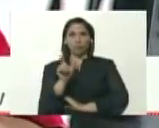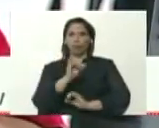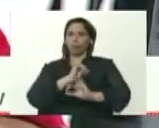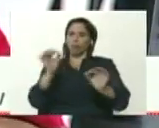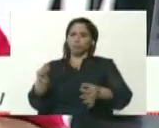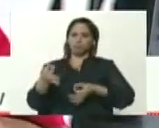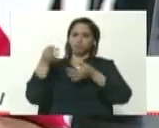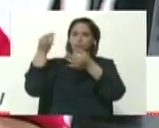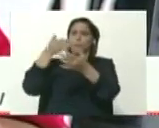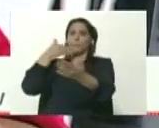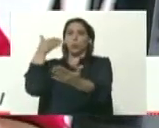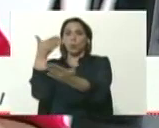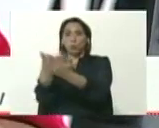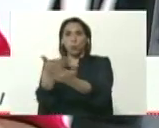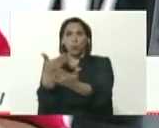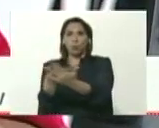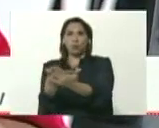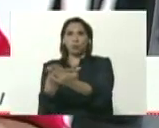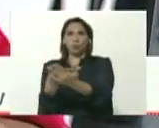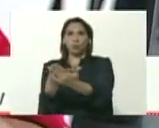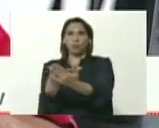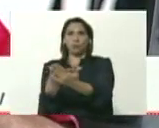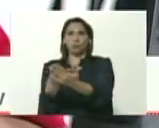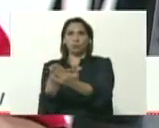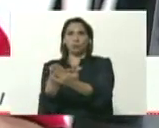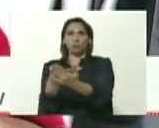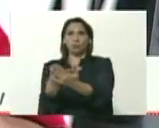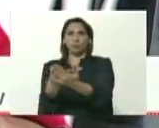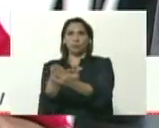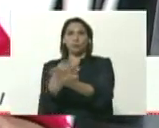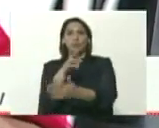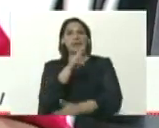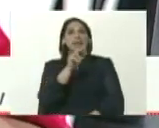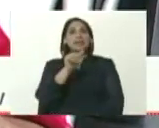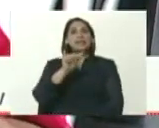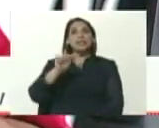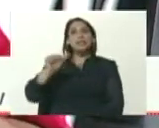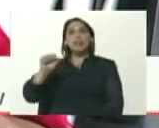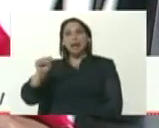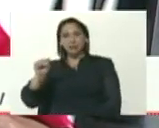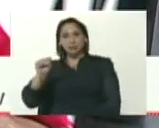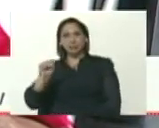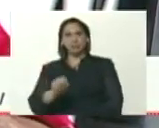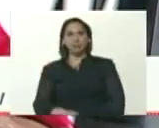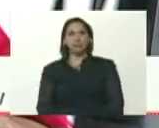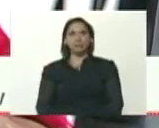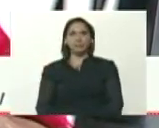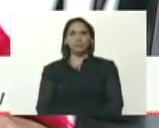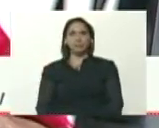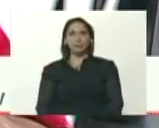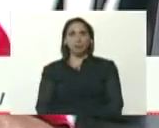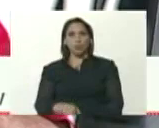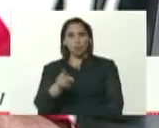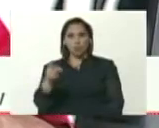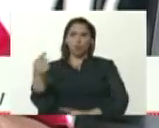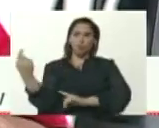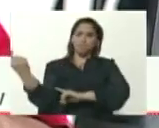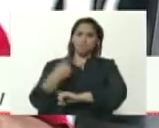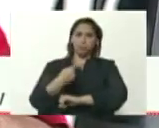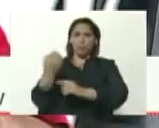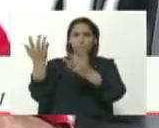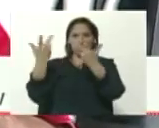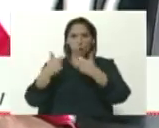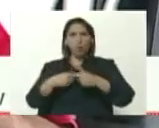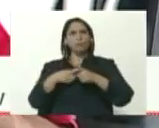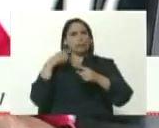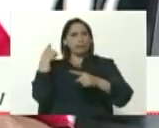presentamos la propuesta de las redes de acción y articulación sociopolítica, y usted nos dio las instrucciones de